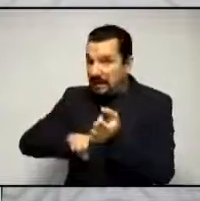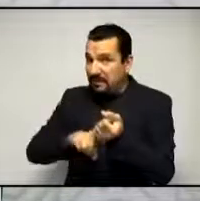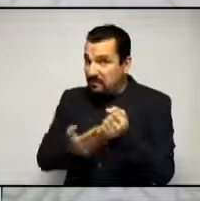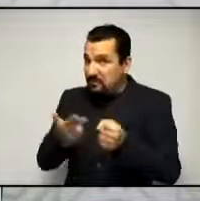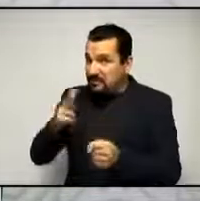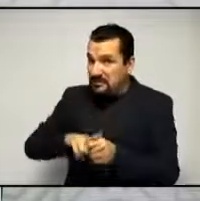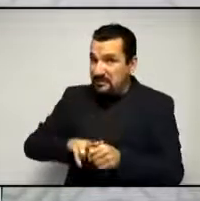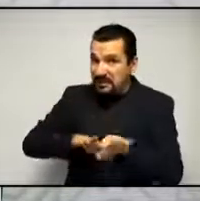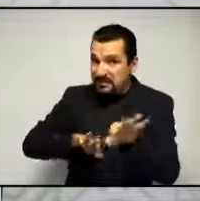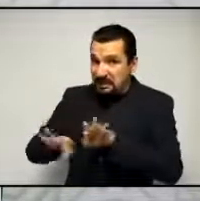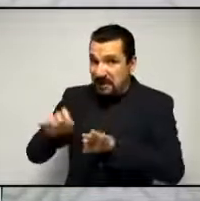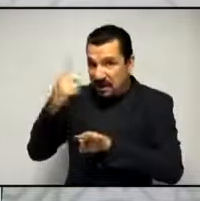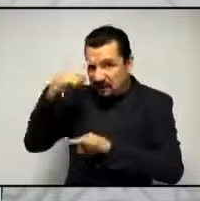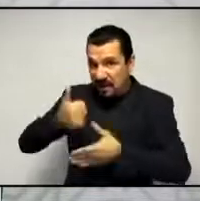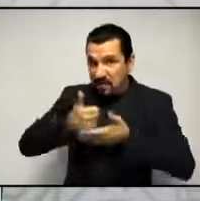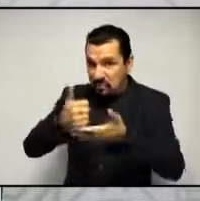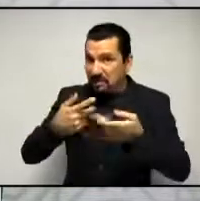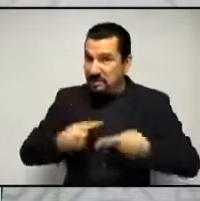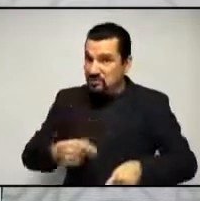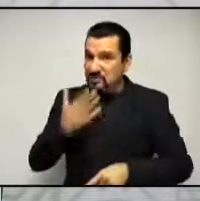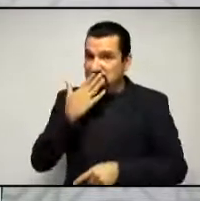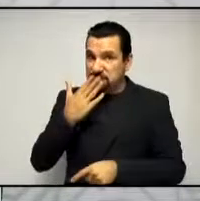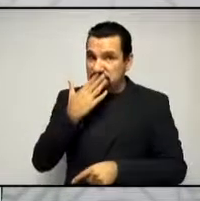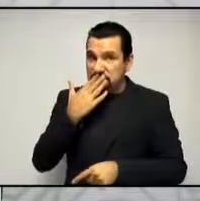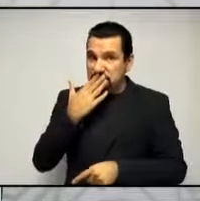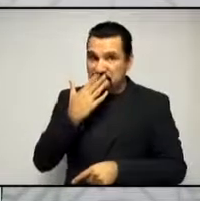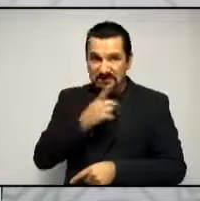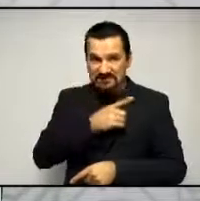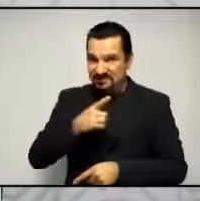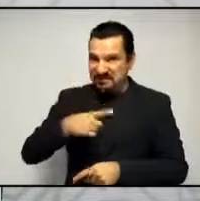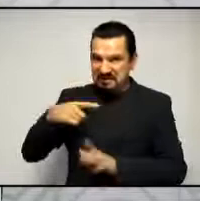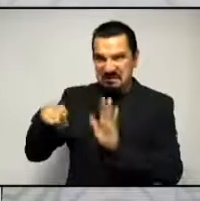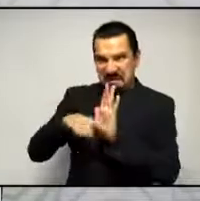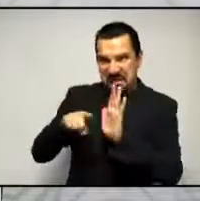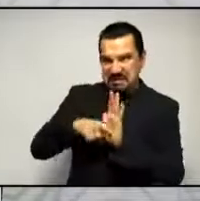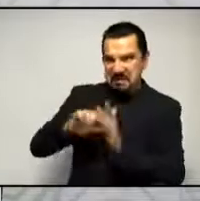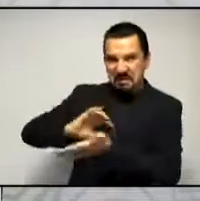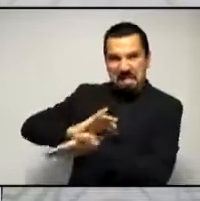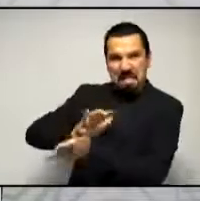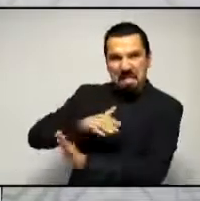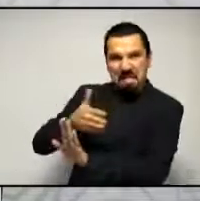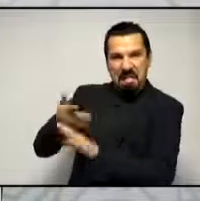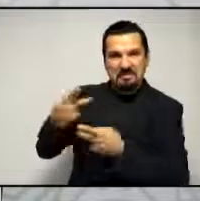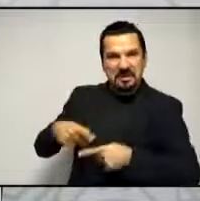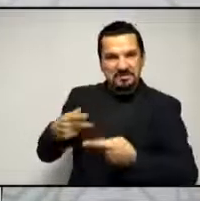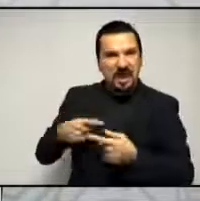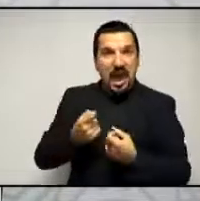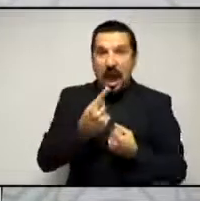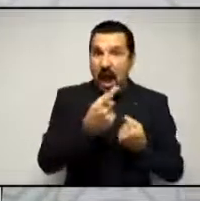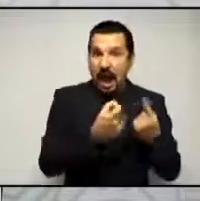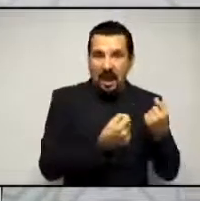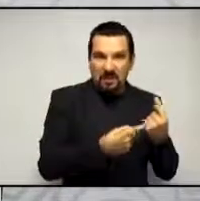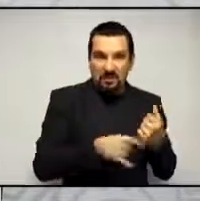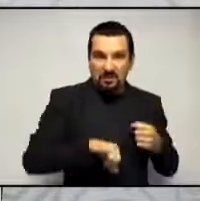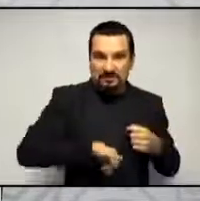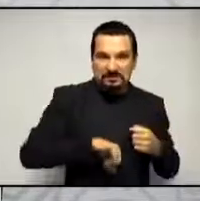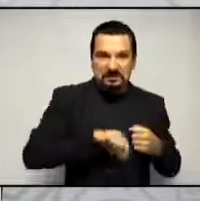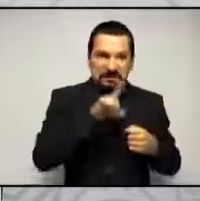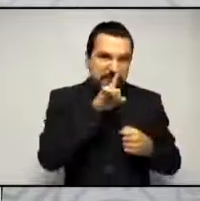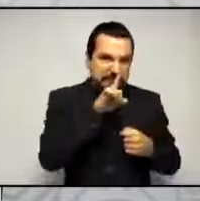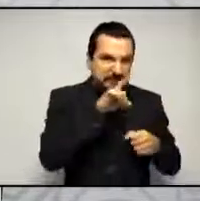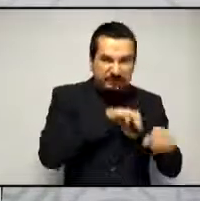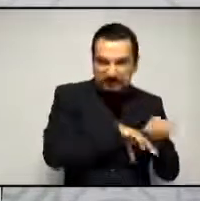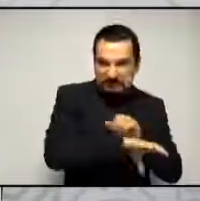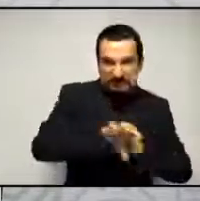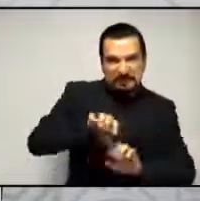y no se vale desprestigiar a las personas que por intereses mezquinos de unos cuantos personajes